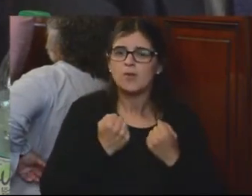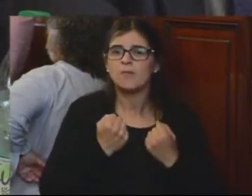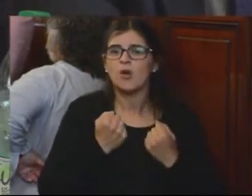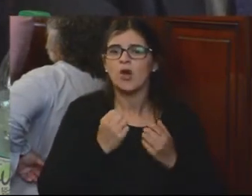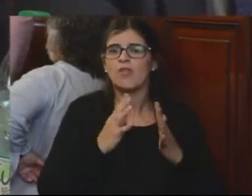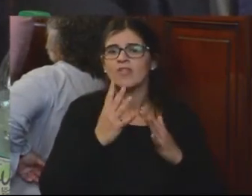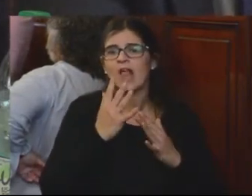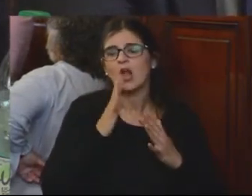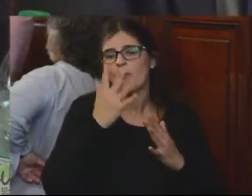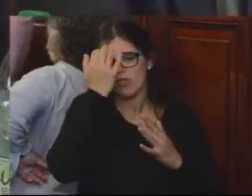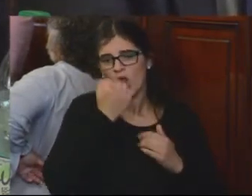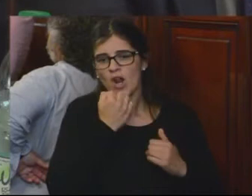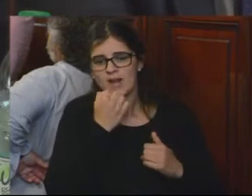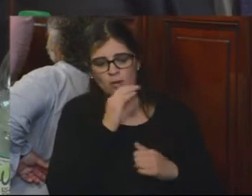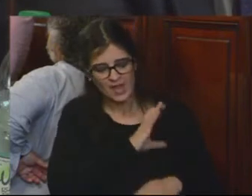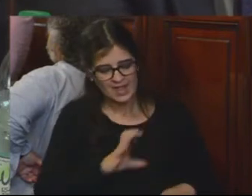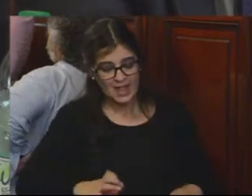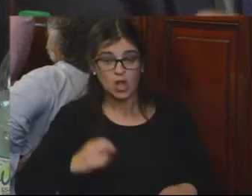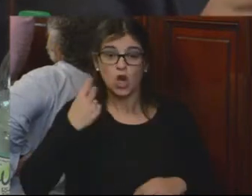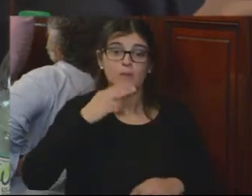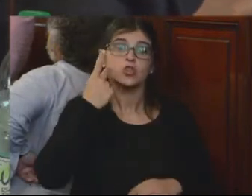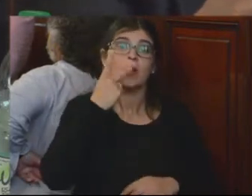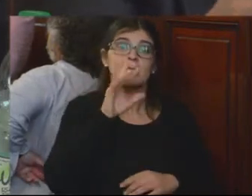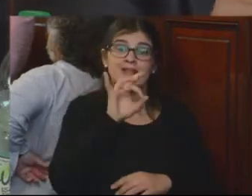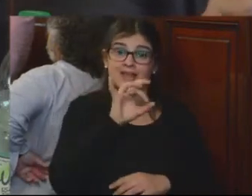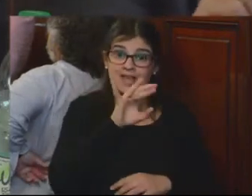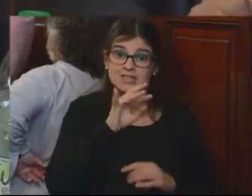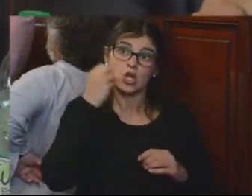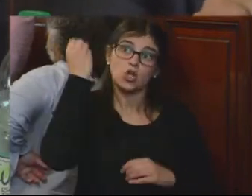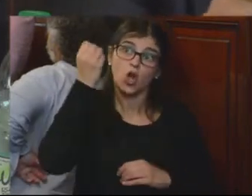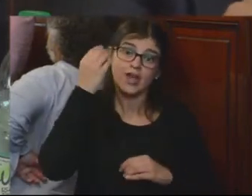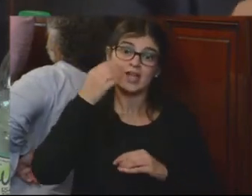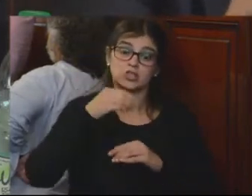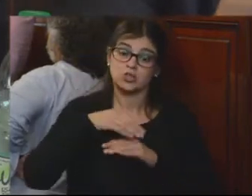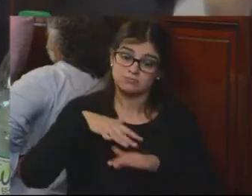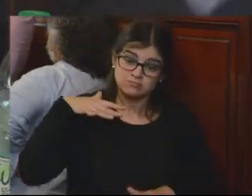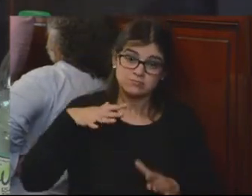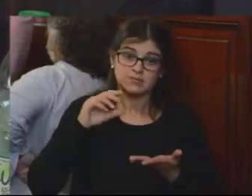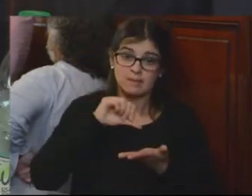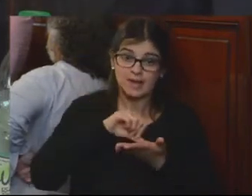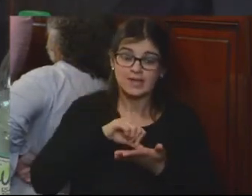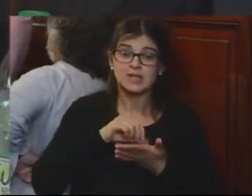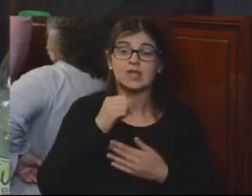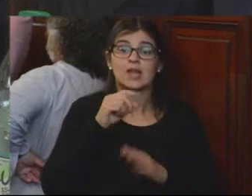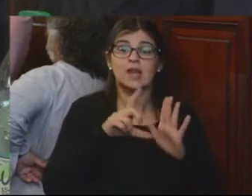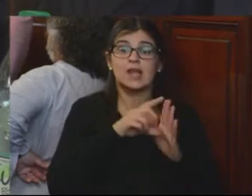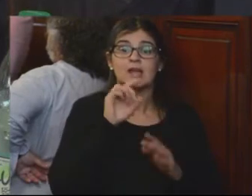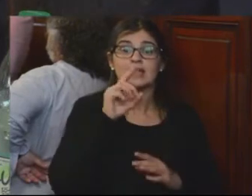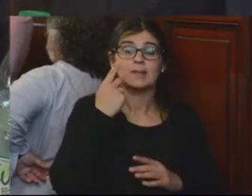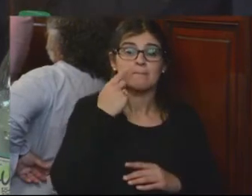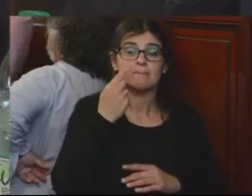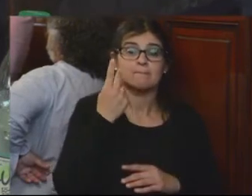de estado' en noviembre del año 2015 el congreso de la nación mediante la ley 26 27